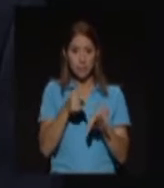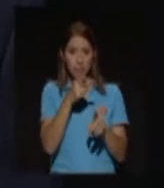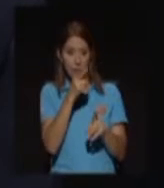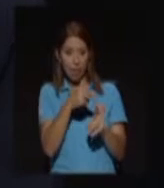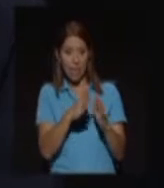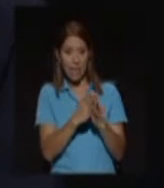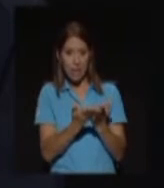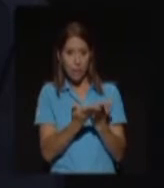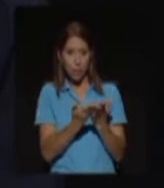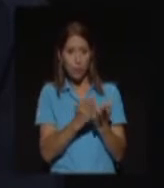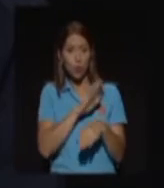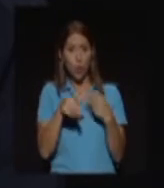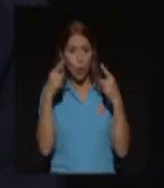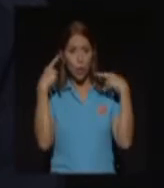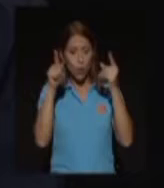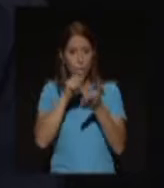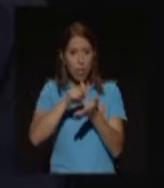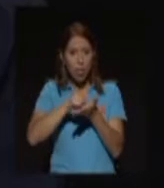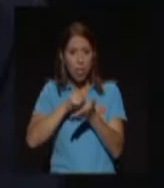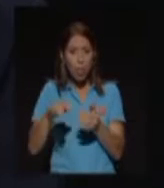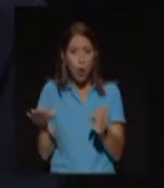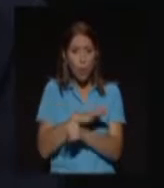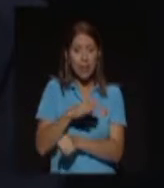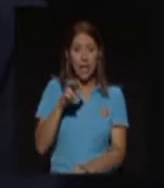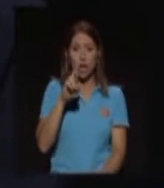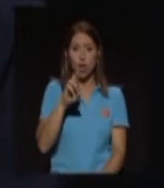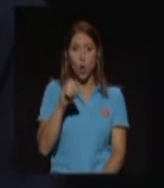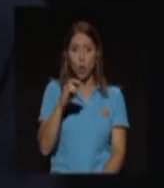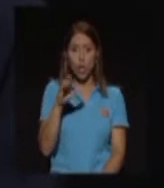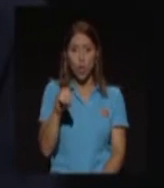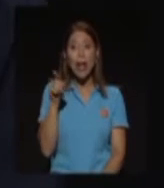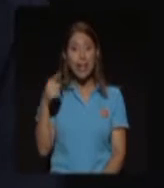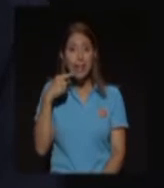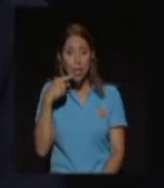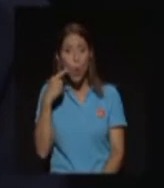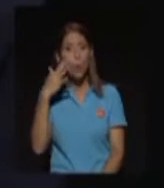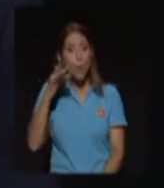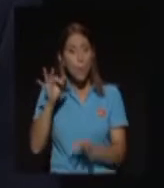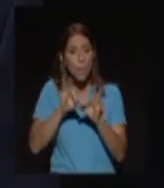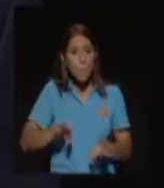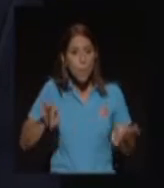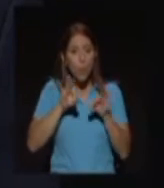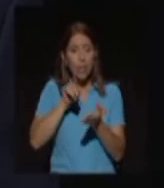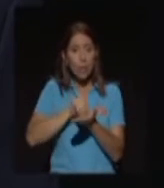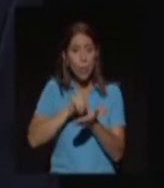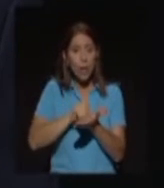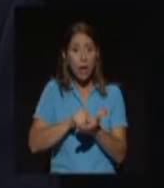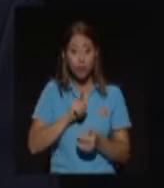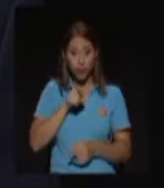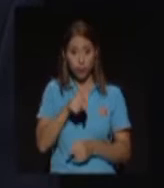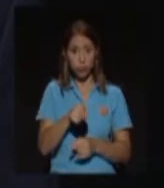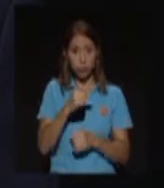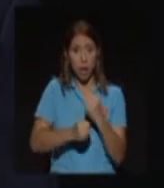logró completar don Rodrigo, dijo que le parecía importante publicarlo. Y efectivamente ese libro se publicó el